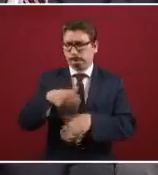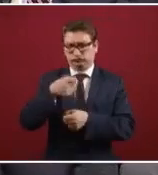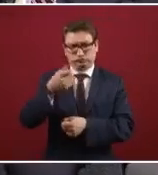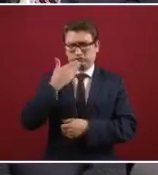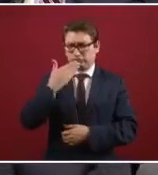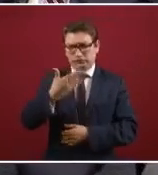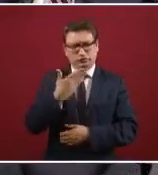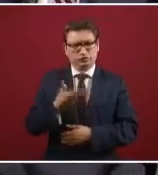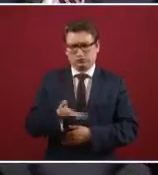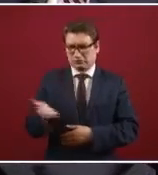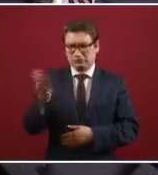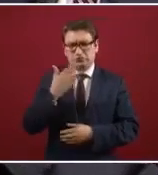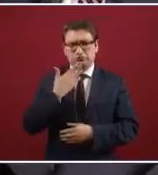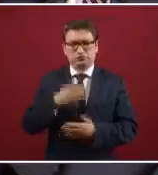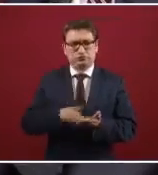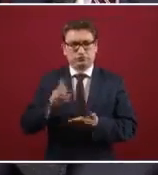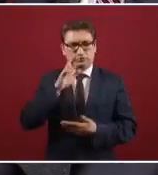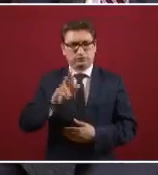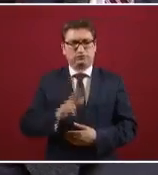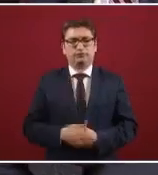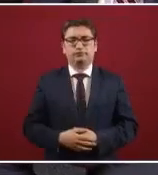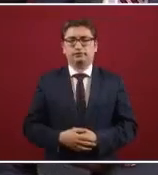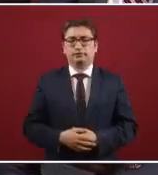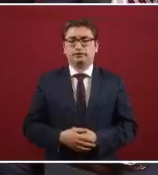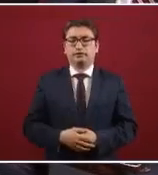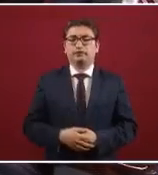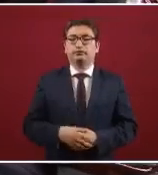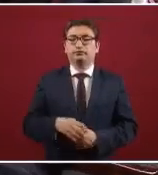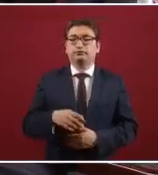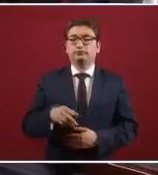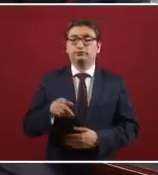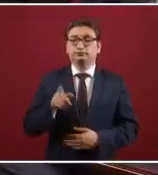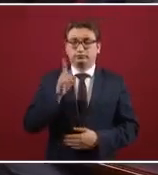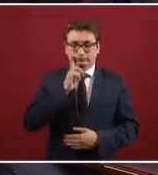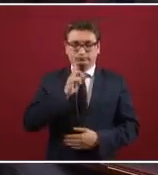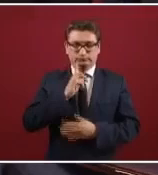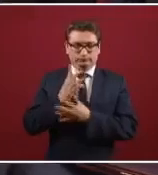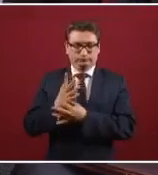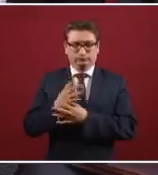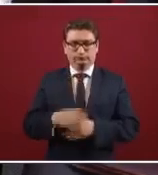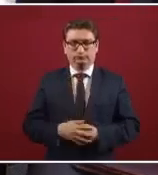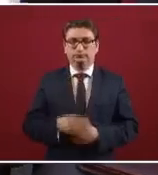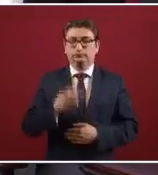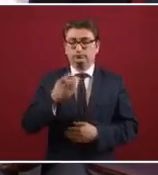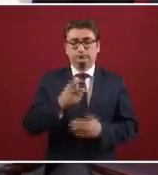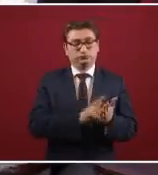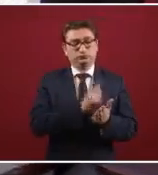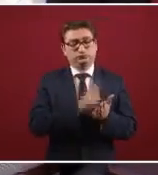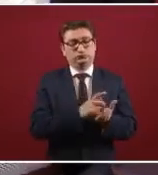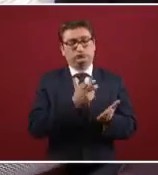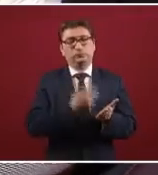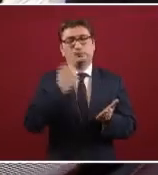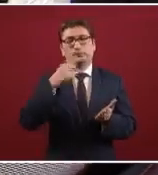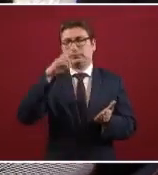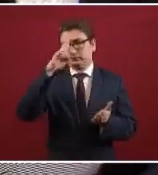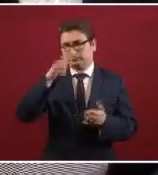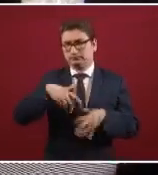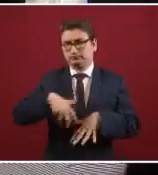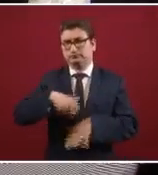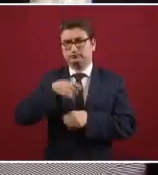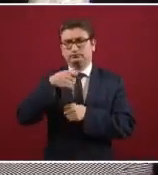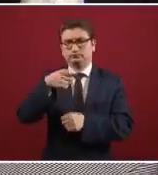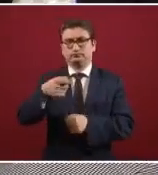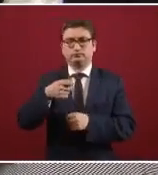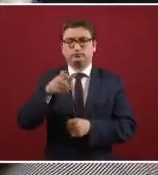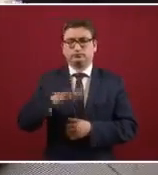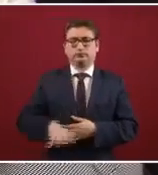sagrado es que se hablaba de que ésta es una ley mandado hacer para evitar manifestaciones contra la obra de